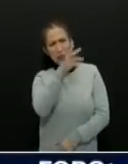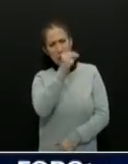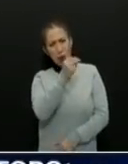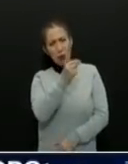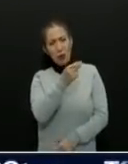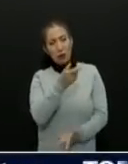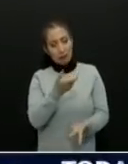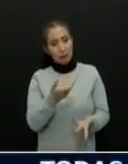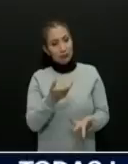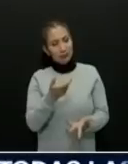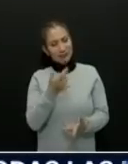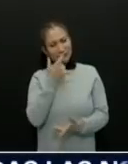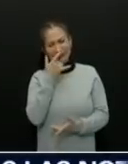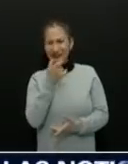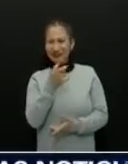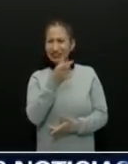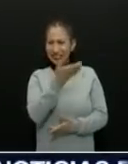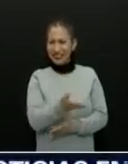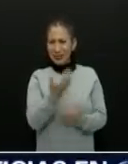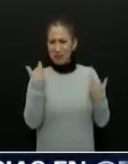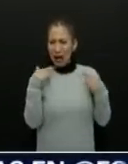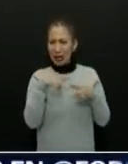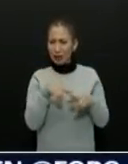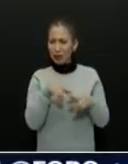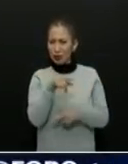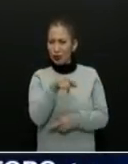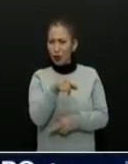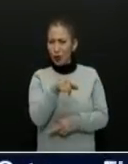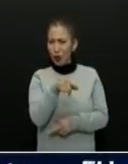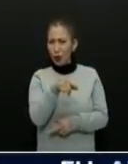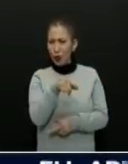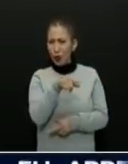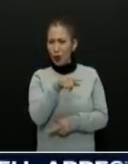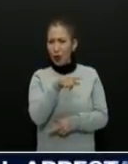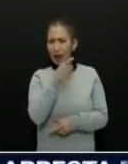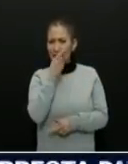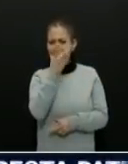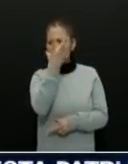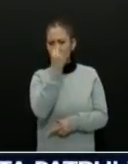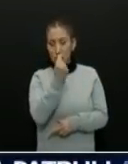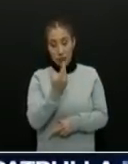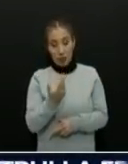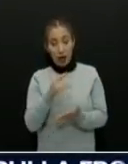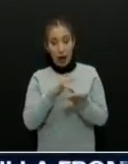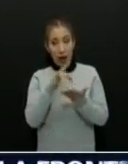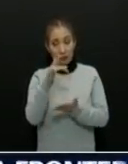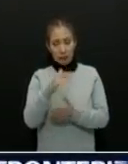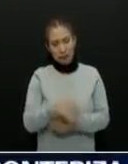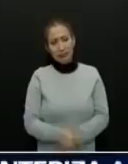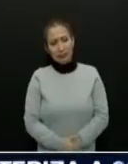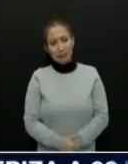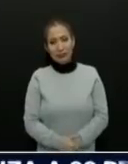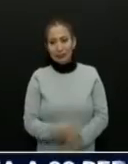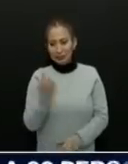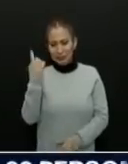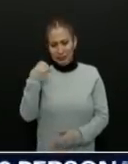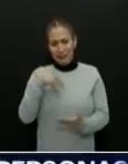Y el hecho de que el maestro haya dicho no, lo